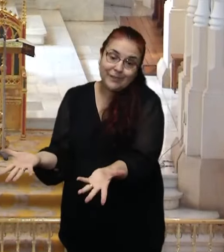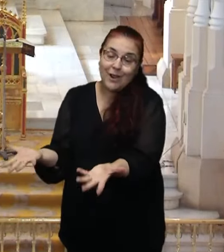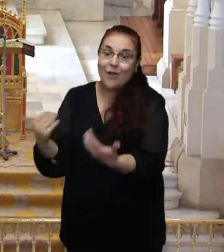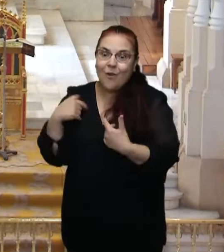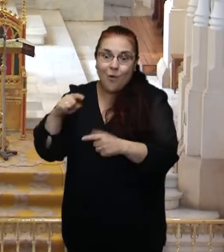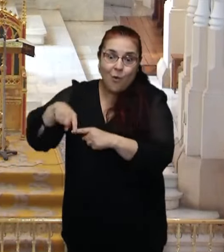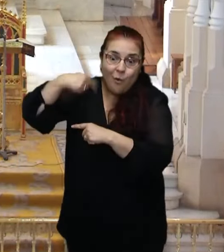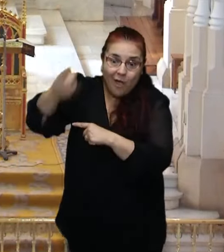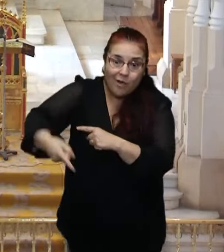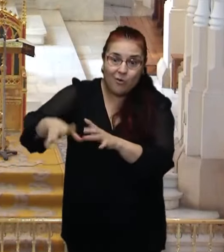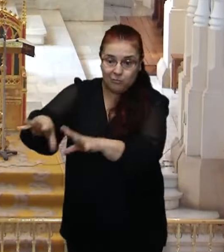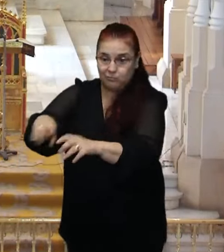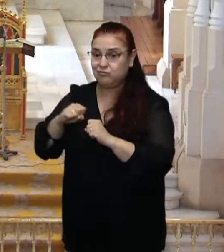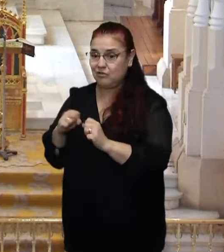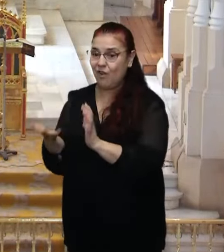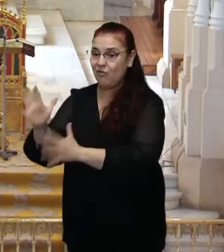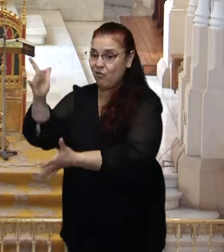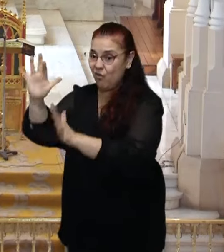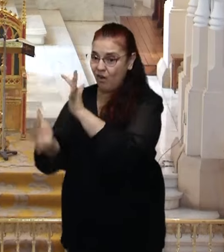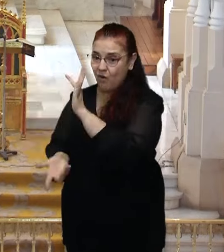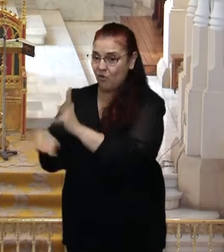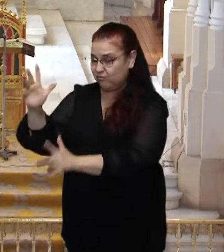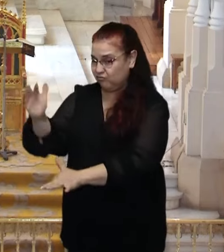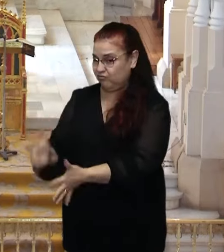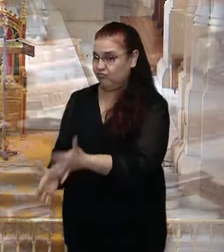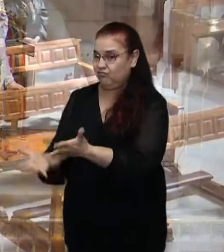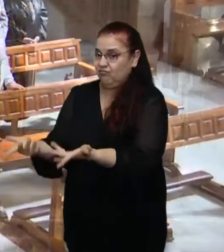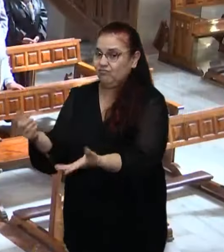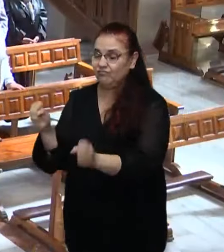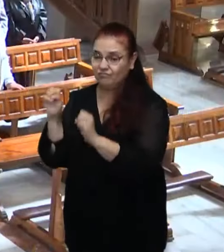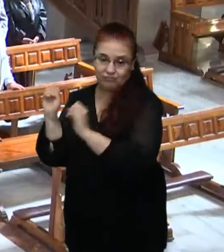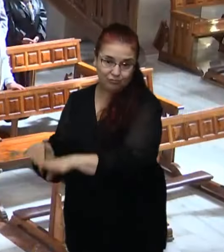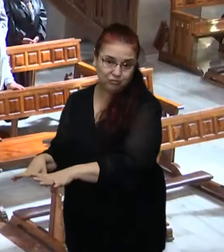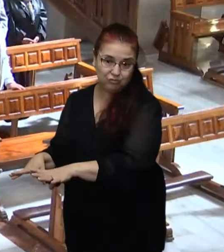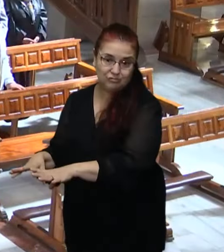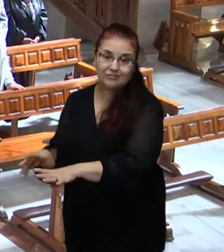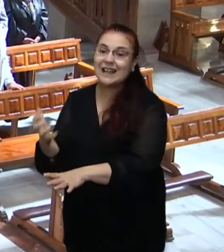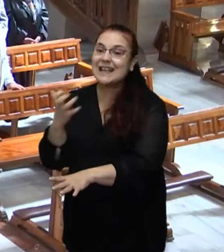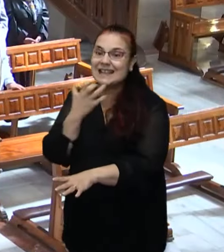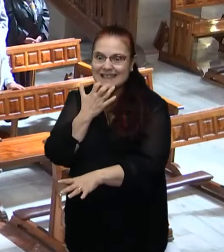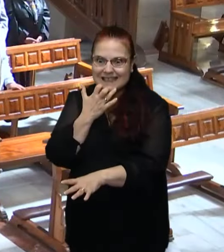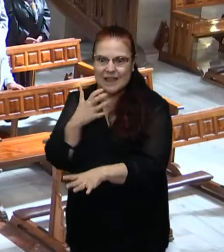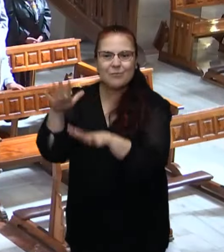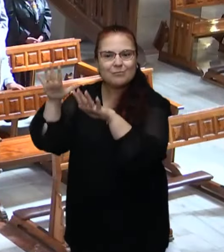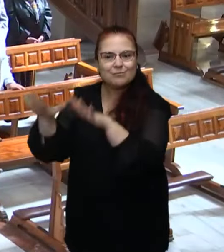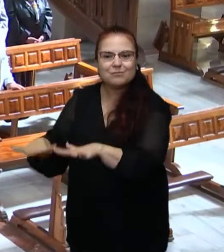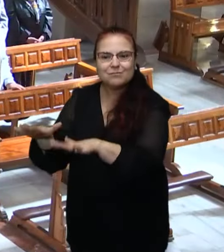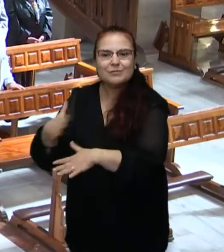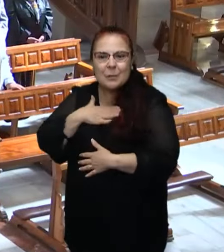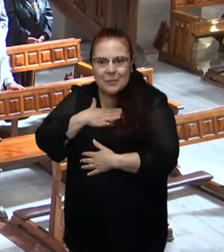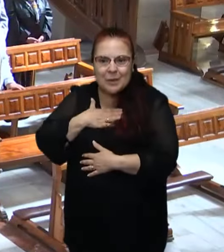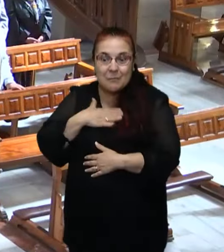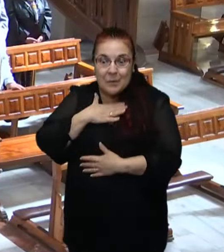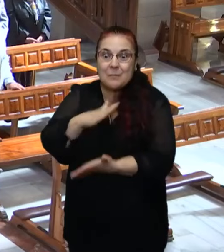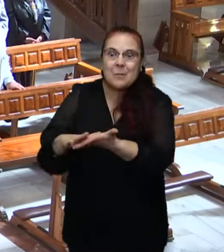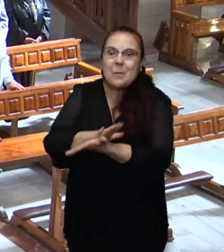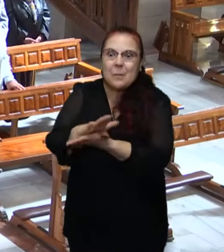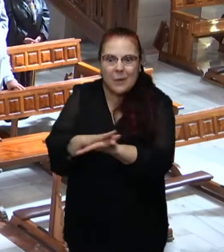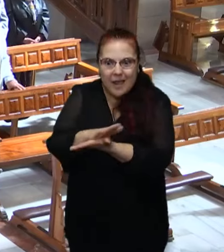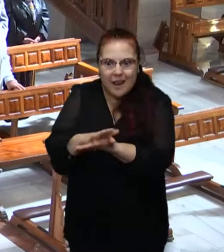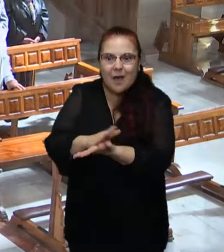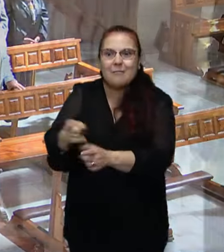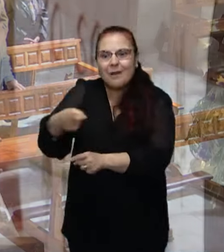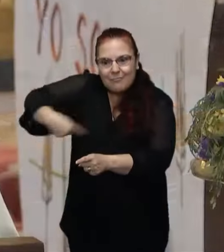los recogen y los echan al fuego y arden. Si permanecéis en mí y mis palabras permanecen